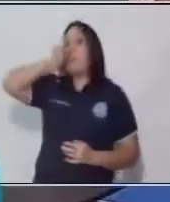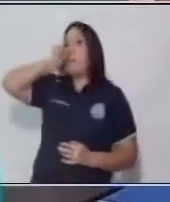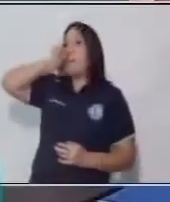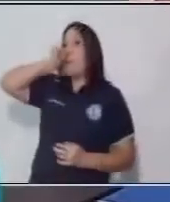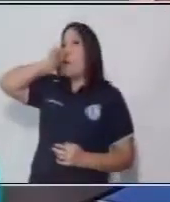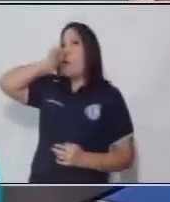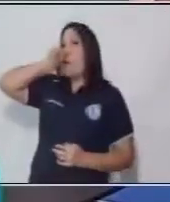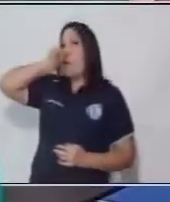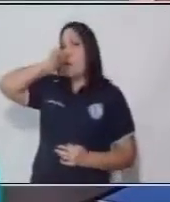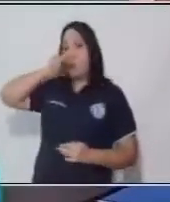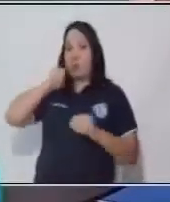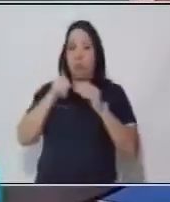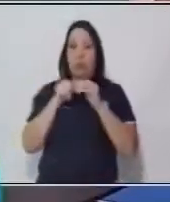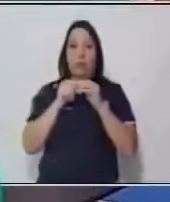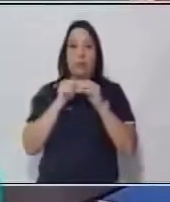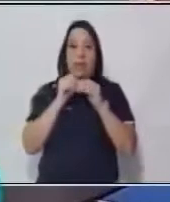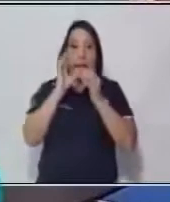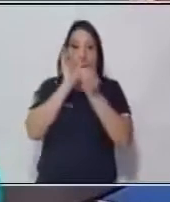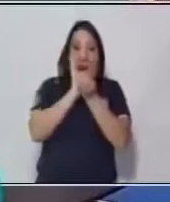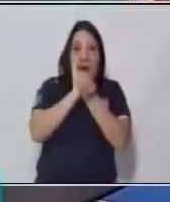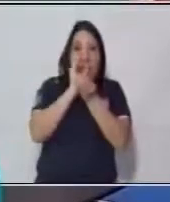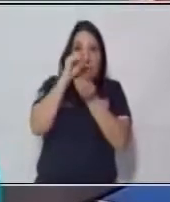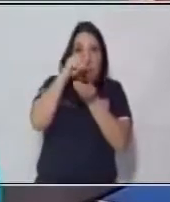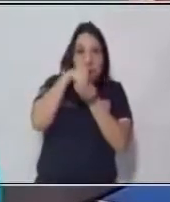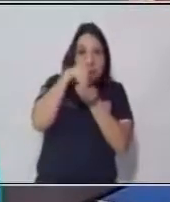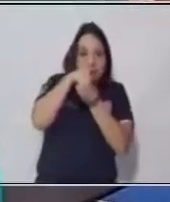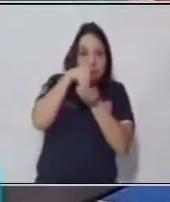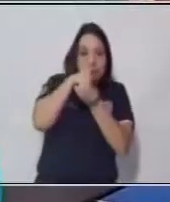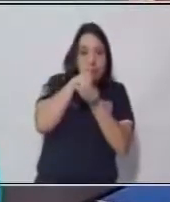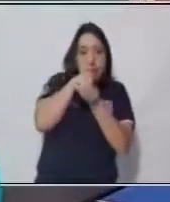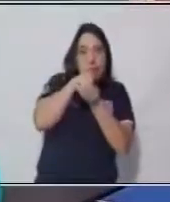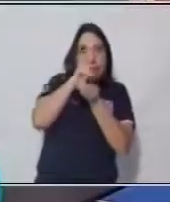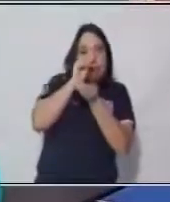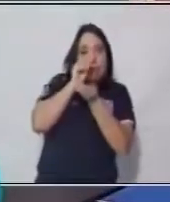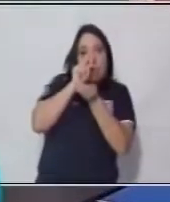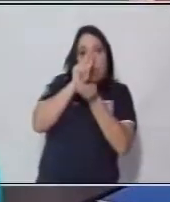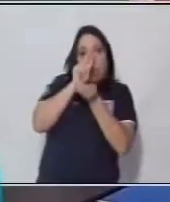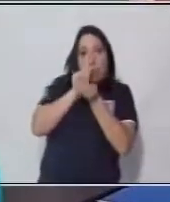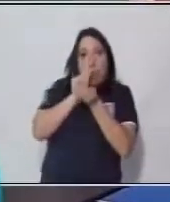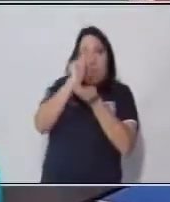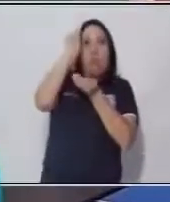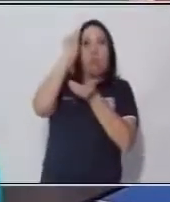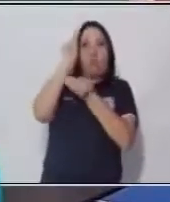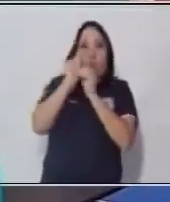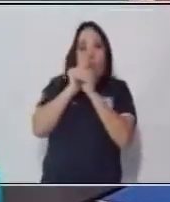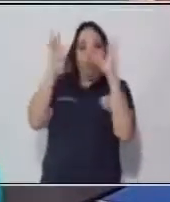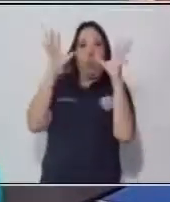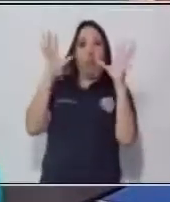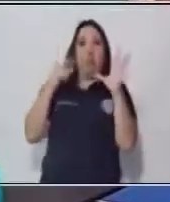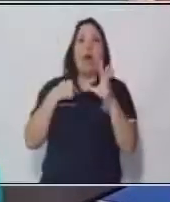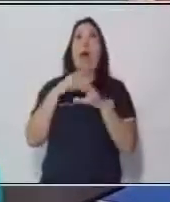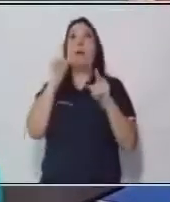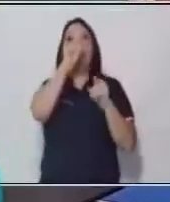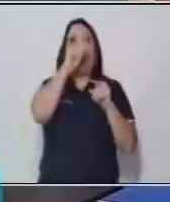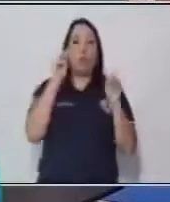recuérdense que el pollo rompe su cascarón para poder